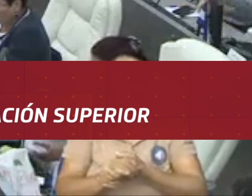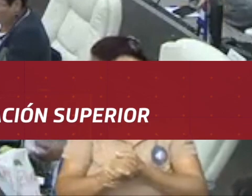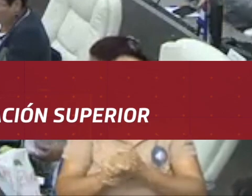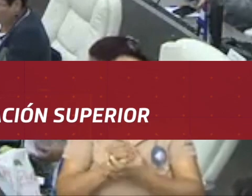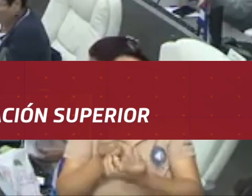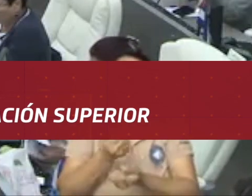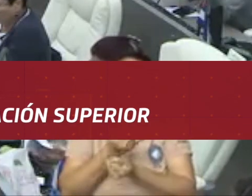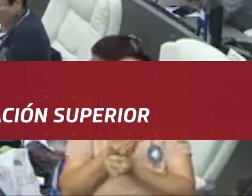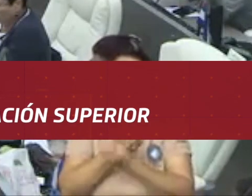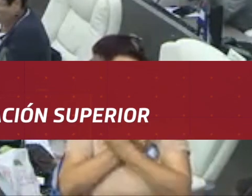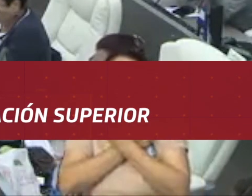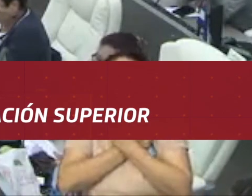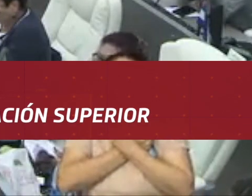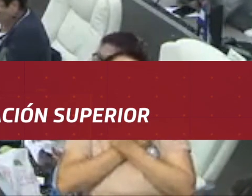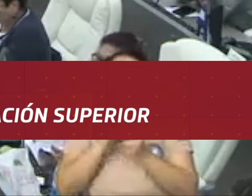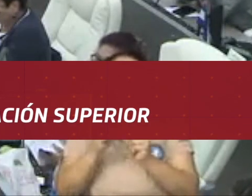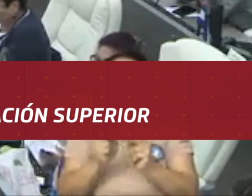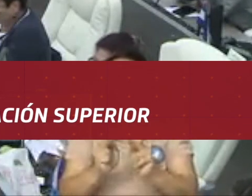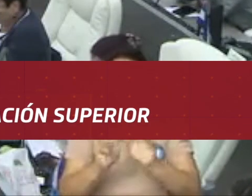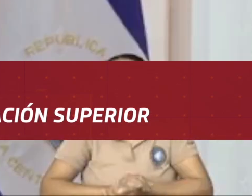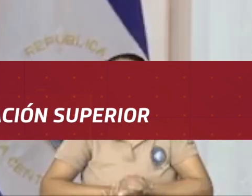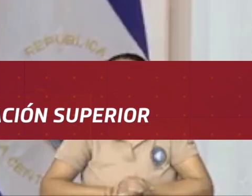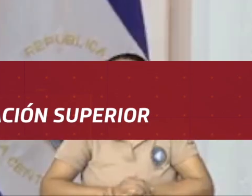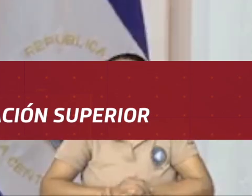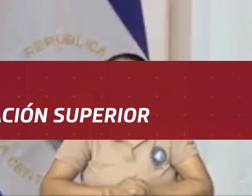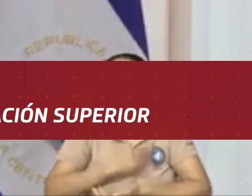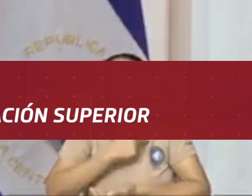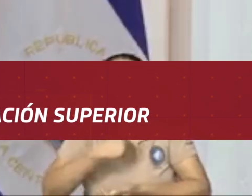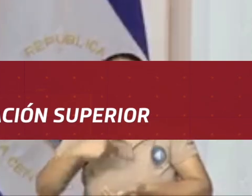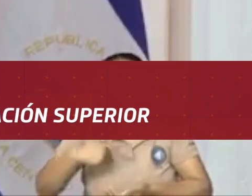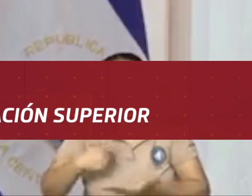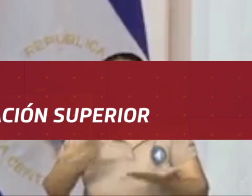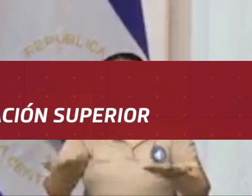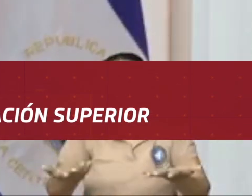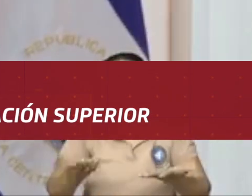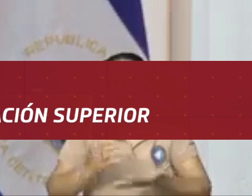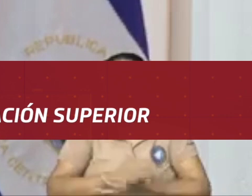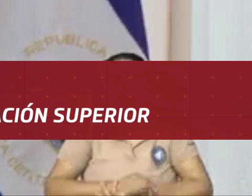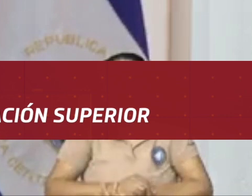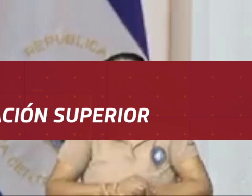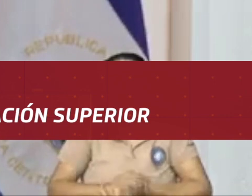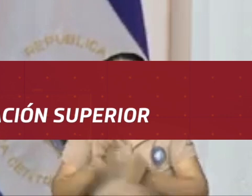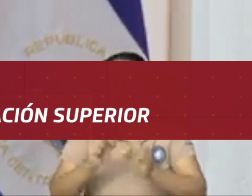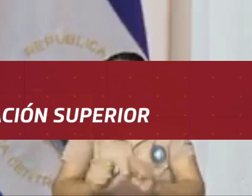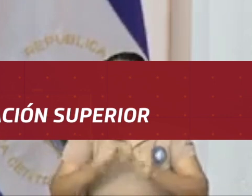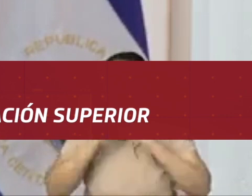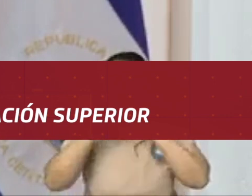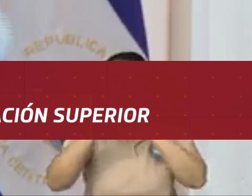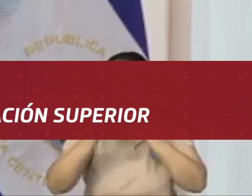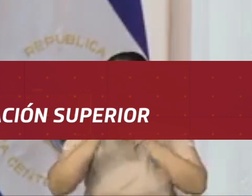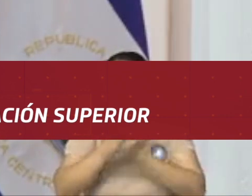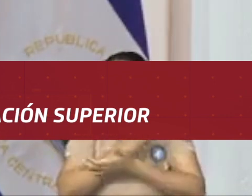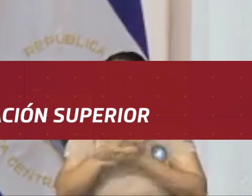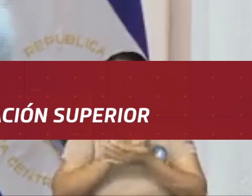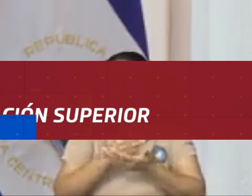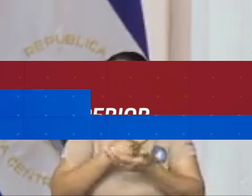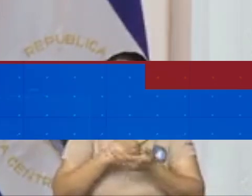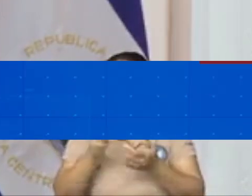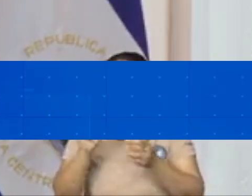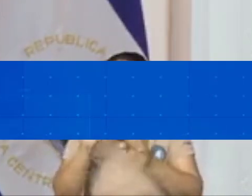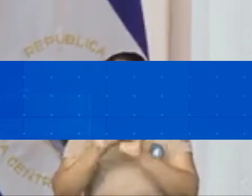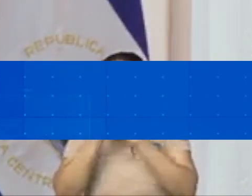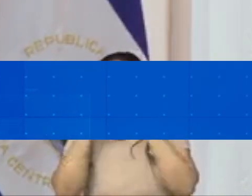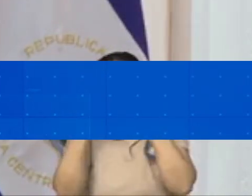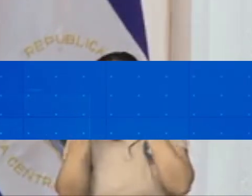la modernización de la educación superior en el país qué hicimos una